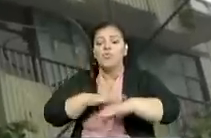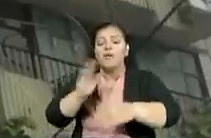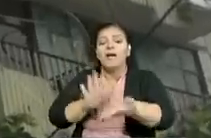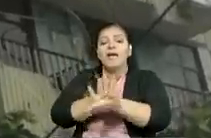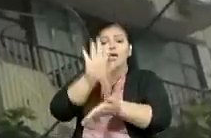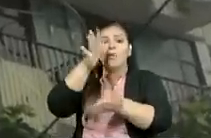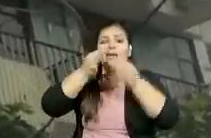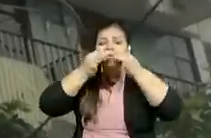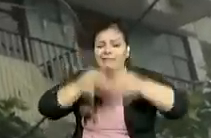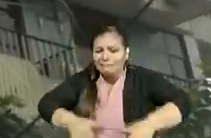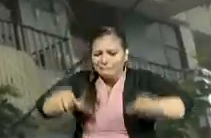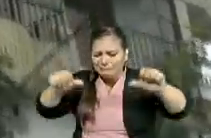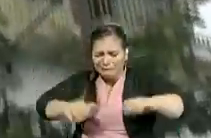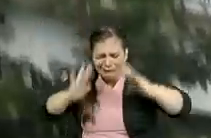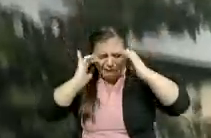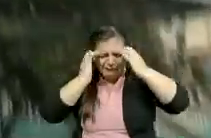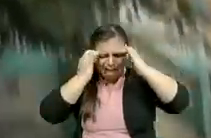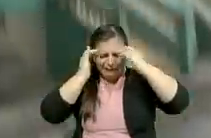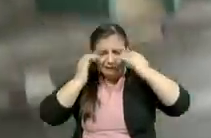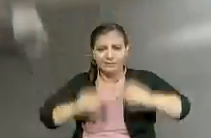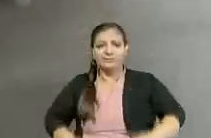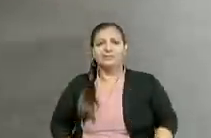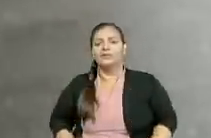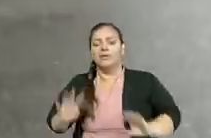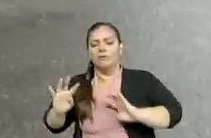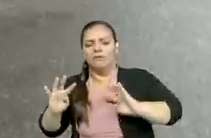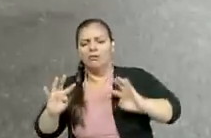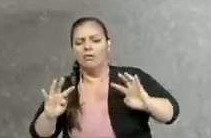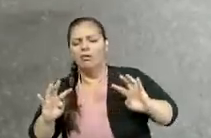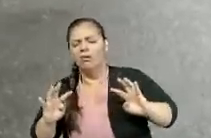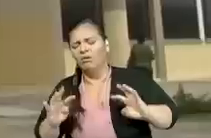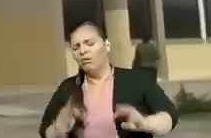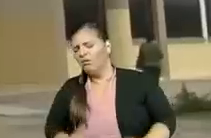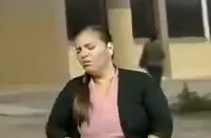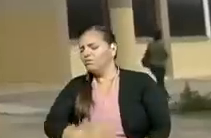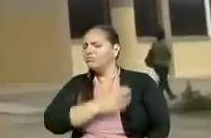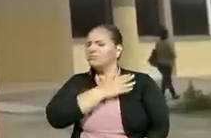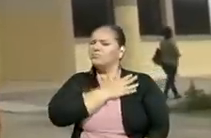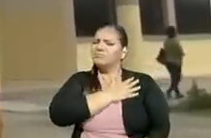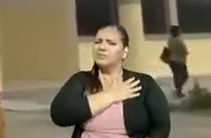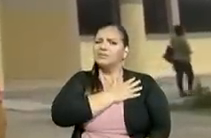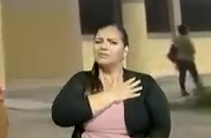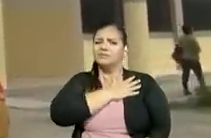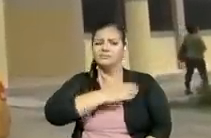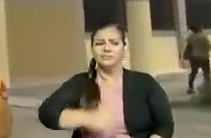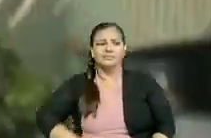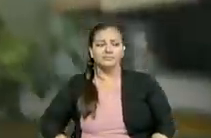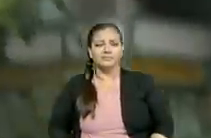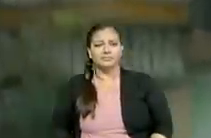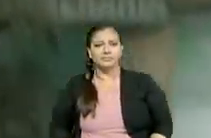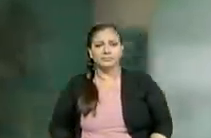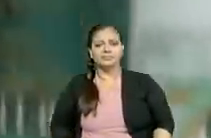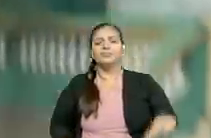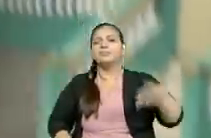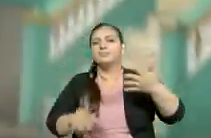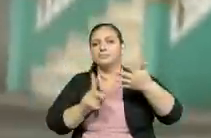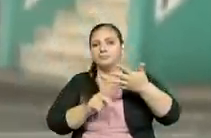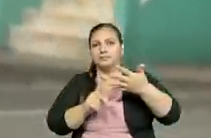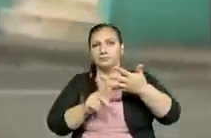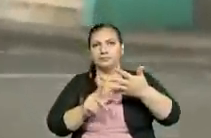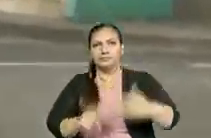dar explicaciones de las malas notas que habría sacado en los exámenes. El hecho ha causado consternación en la